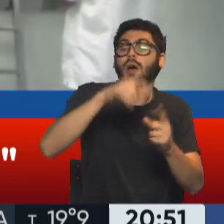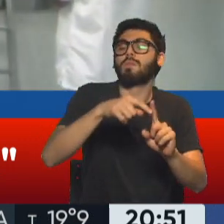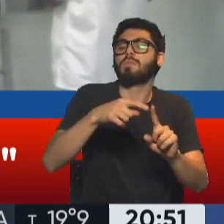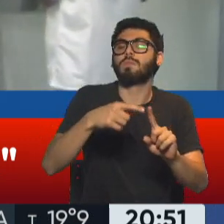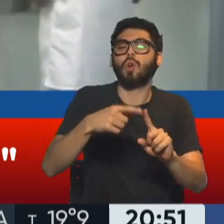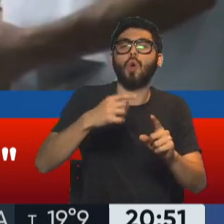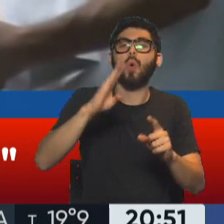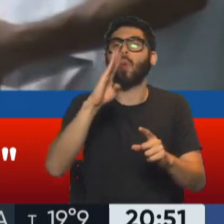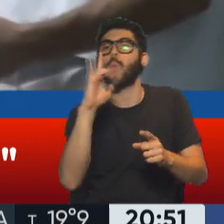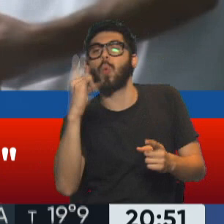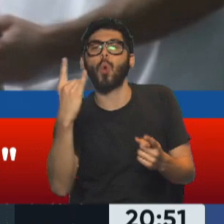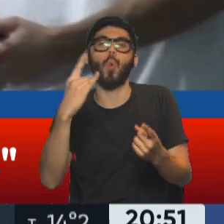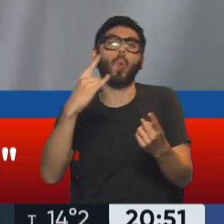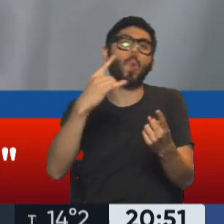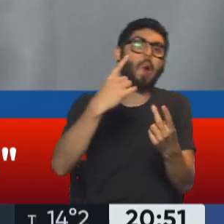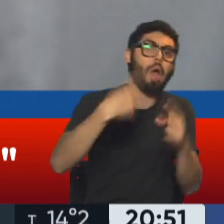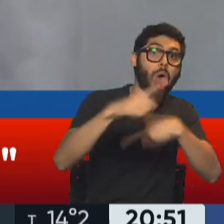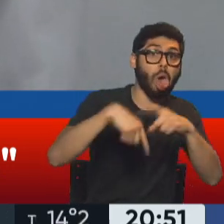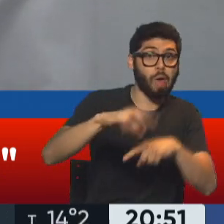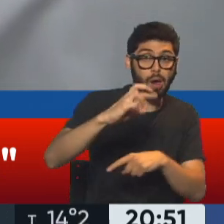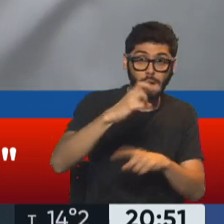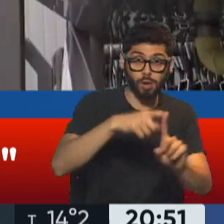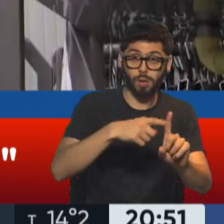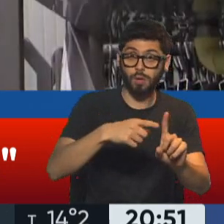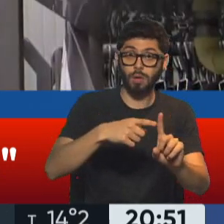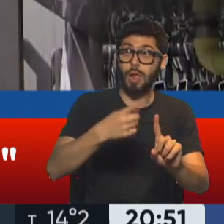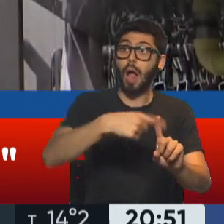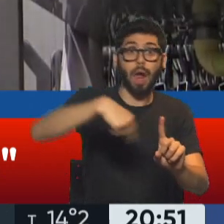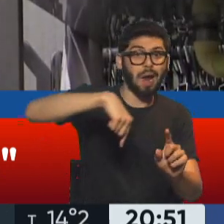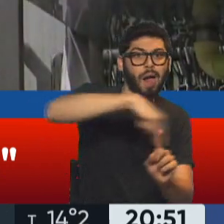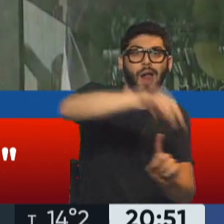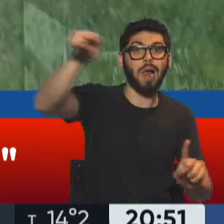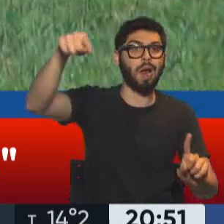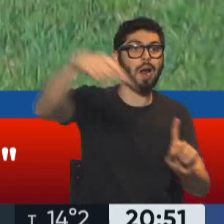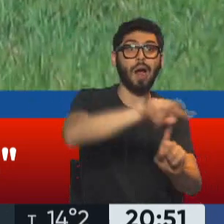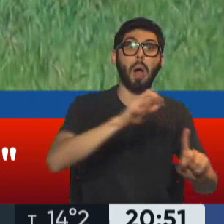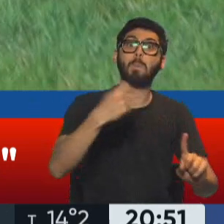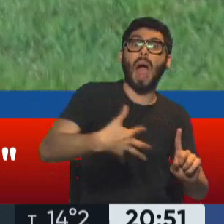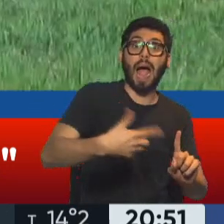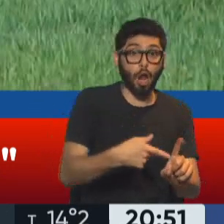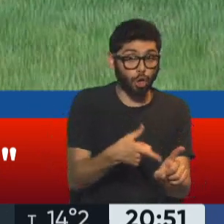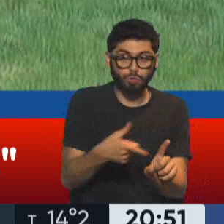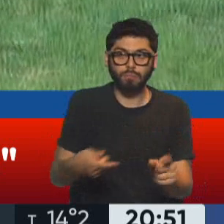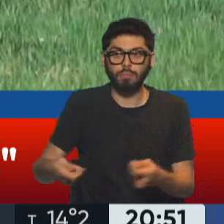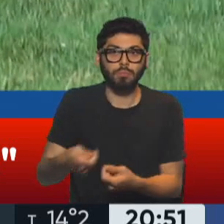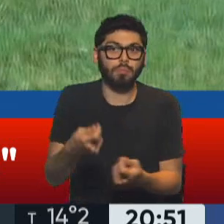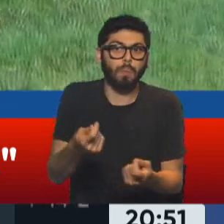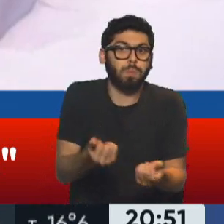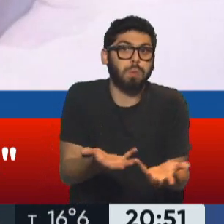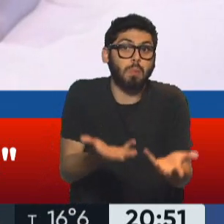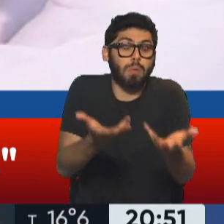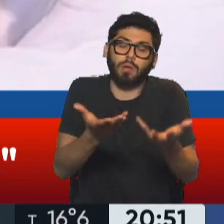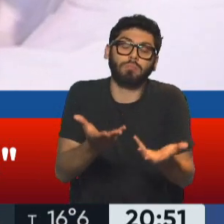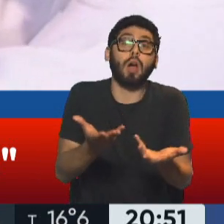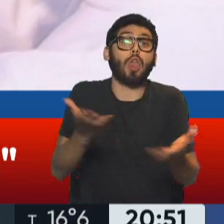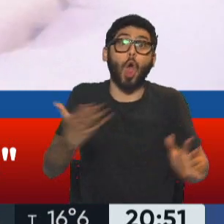vía blue, y ese es el rulo ganadero que subía artificialmente los precios en la República Argentina. Bueno, el gobierno lo que tomó es una decisión de